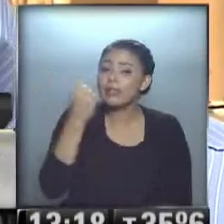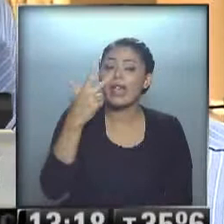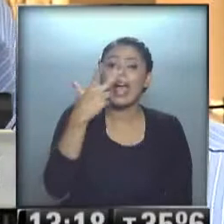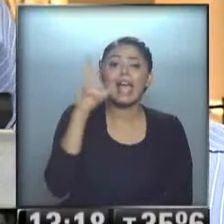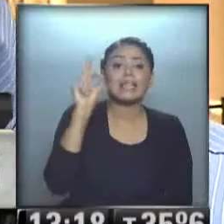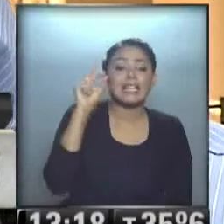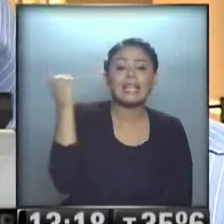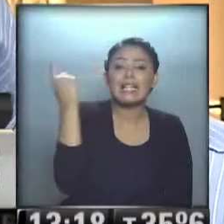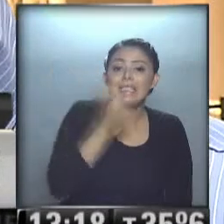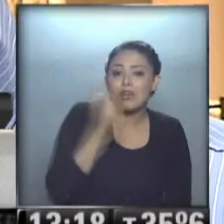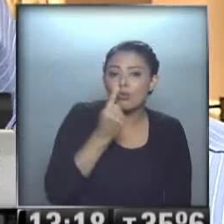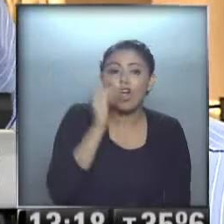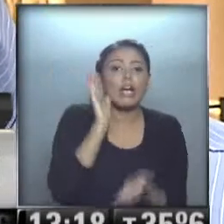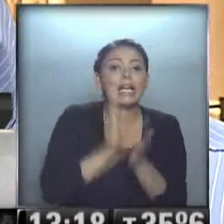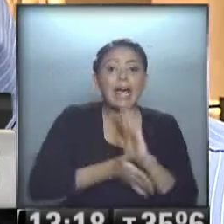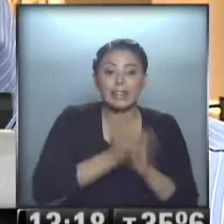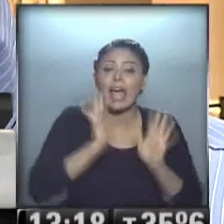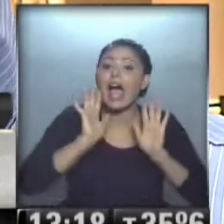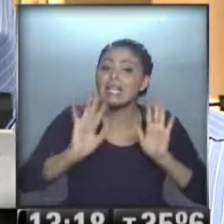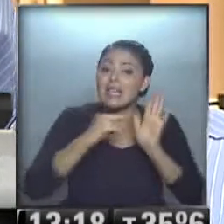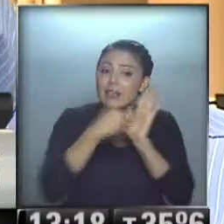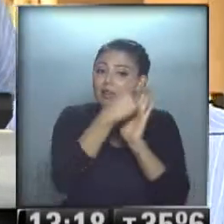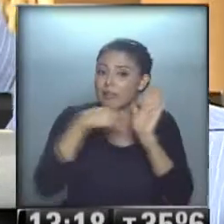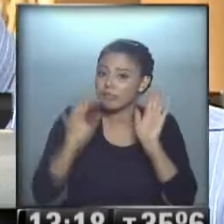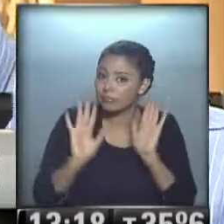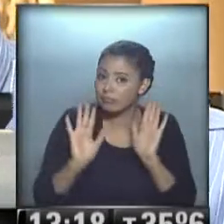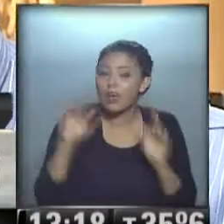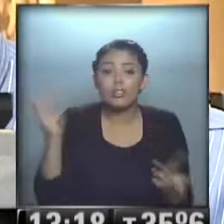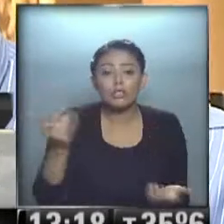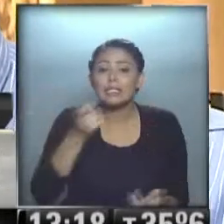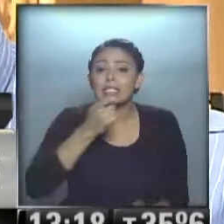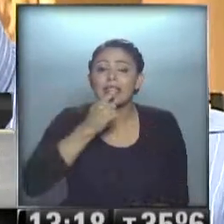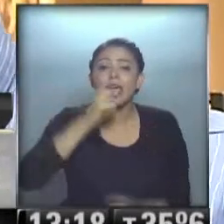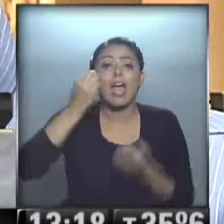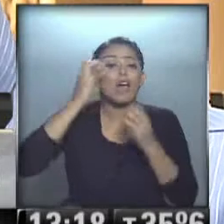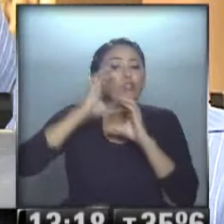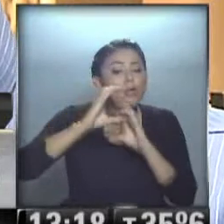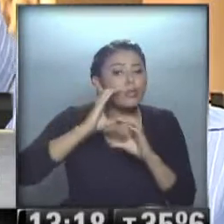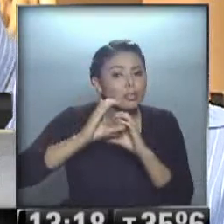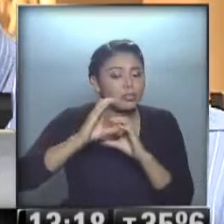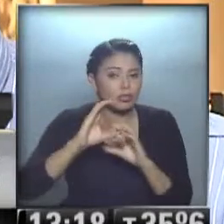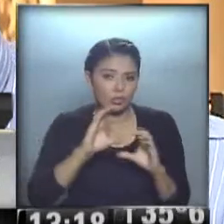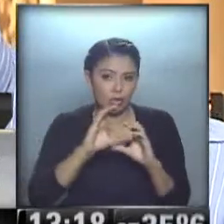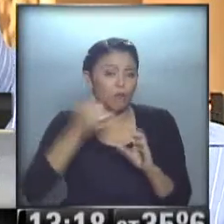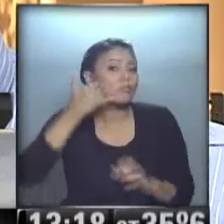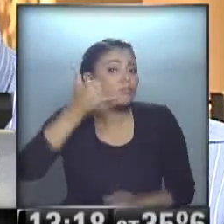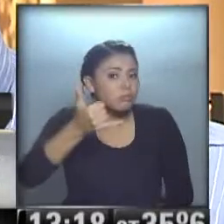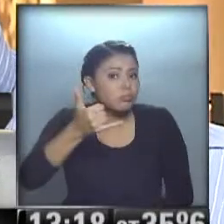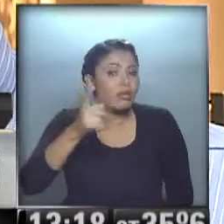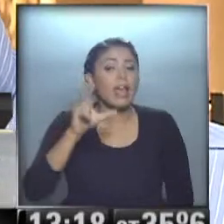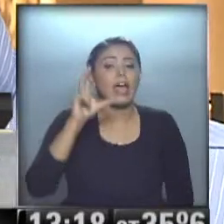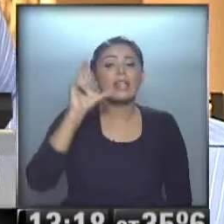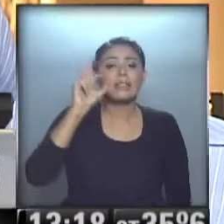son sin cargo así lo establece de manera que recién cuando la comunicación esté efectivamente realizada